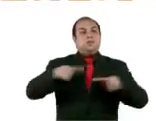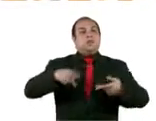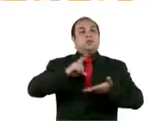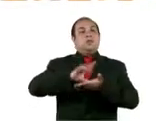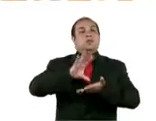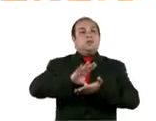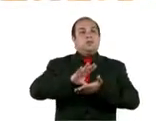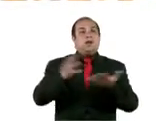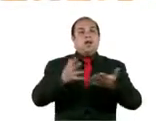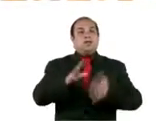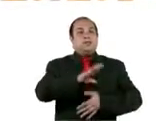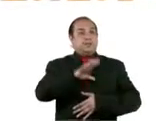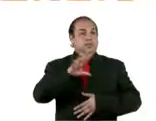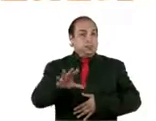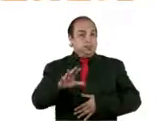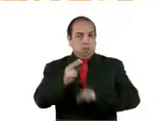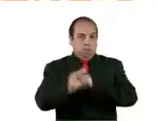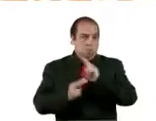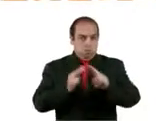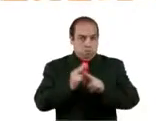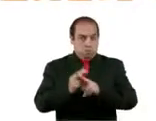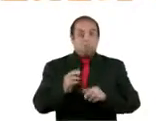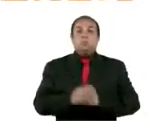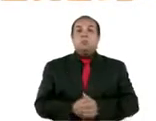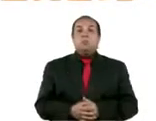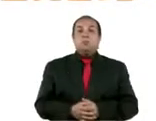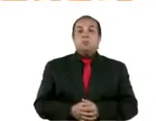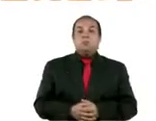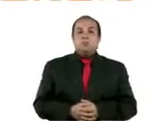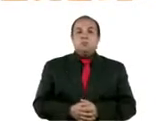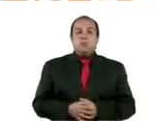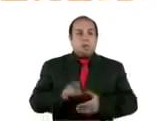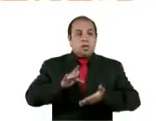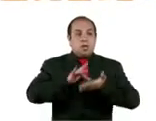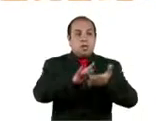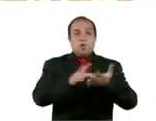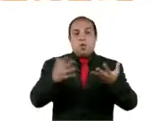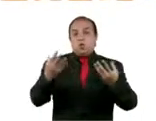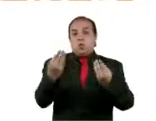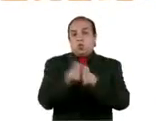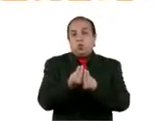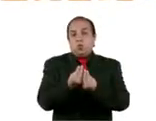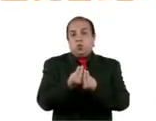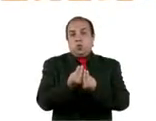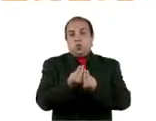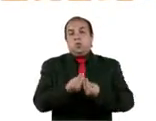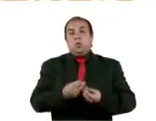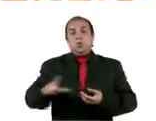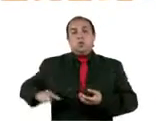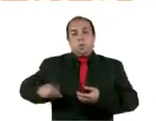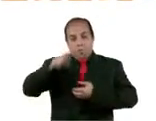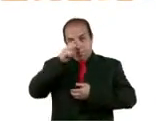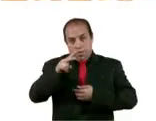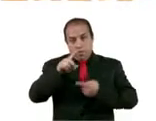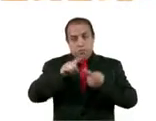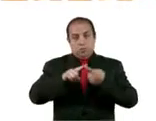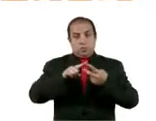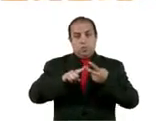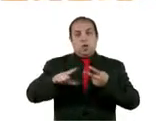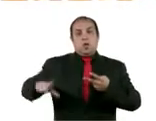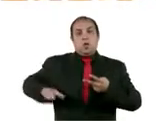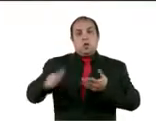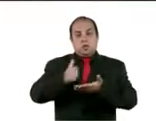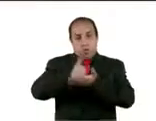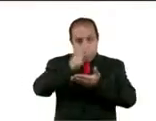será universal. Es un apoyo que se da conjuntamente entre el Gobierno de México y el Gobierno de la Ciudad de